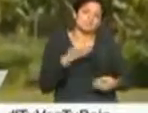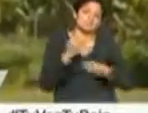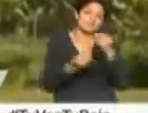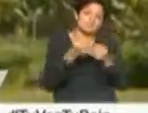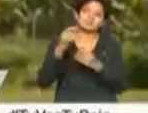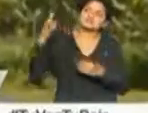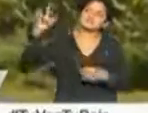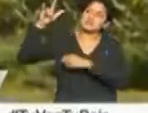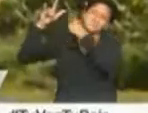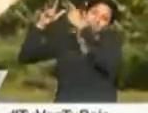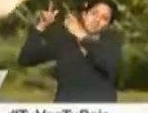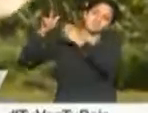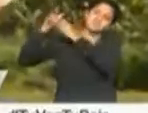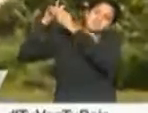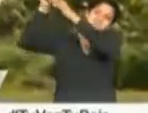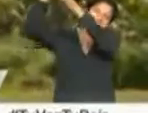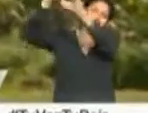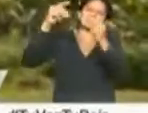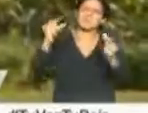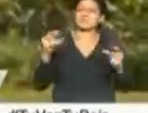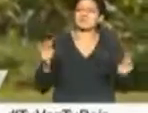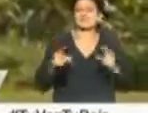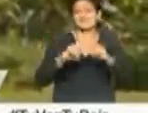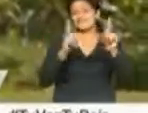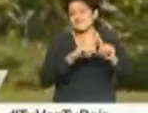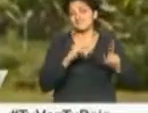es que no dura mucho y hay muchos tipos de ella.